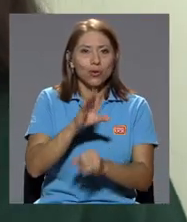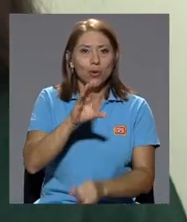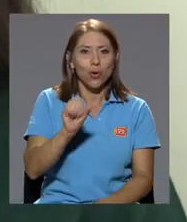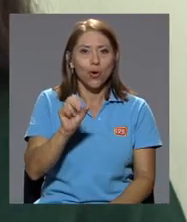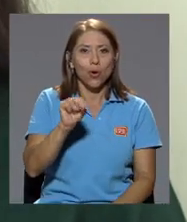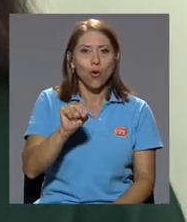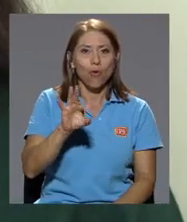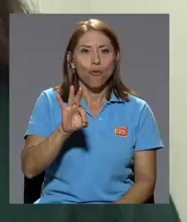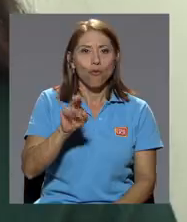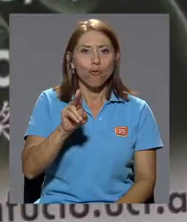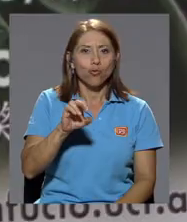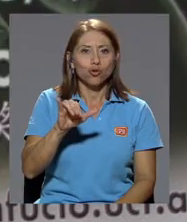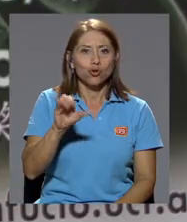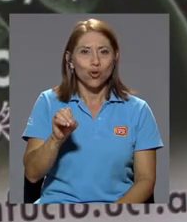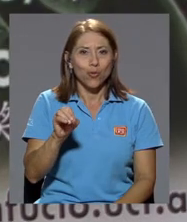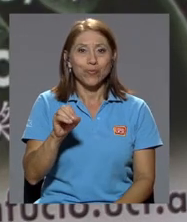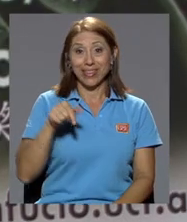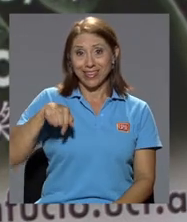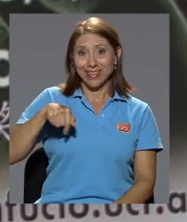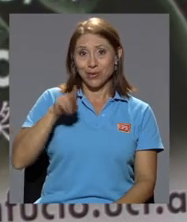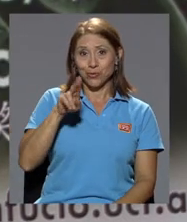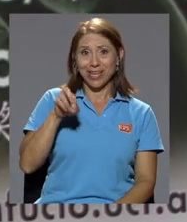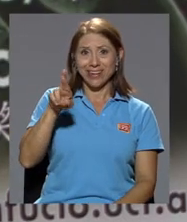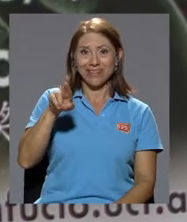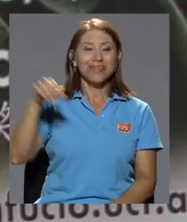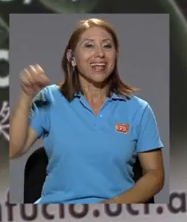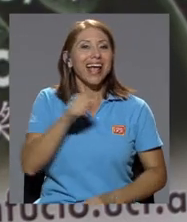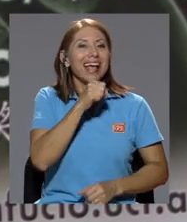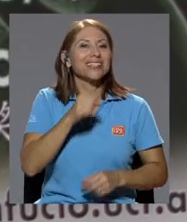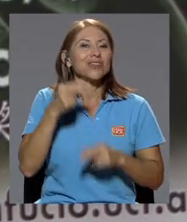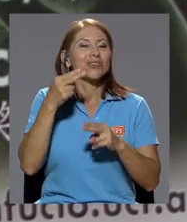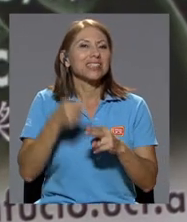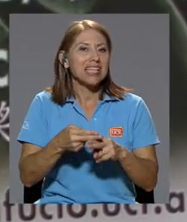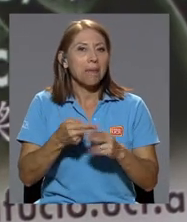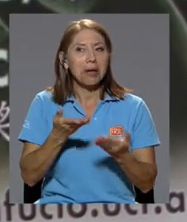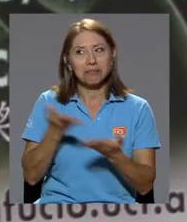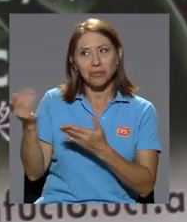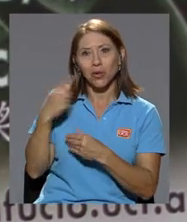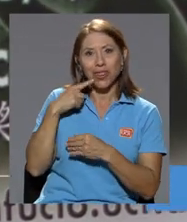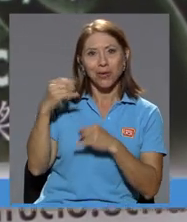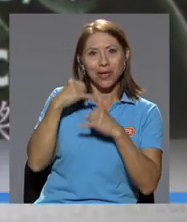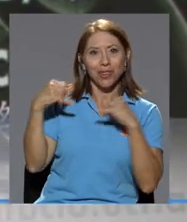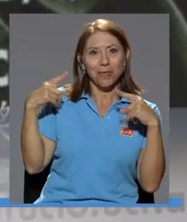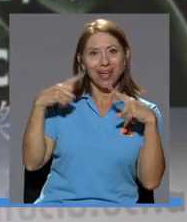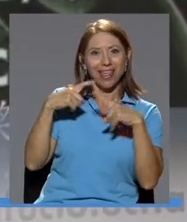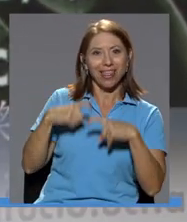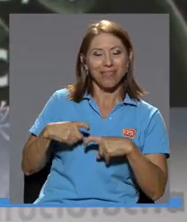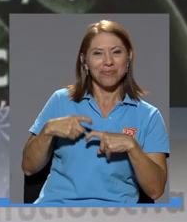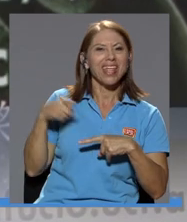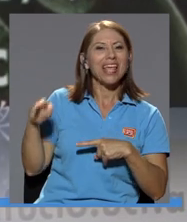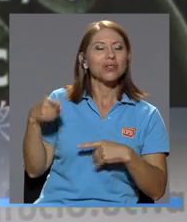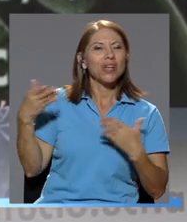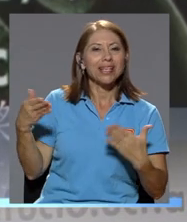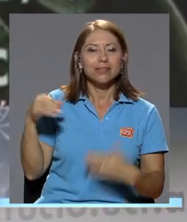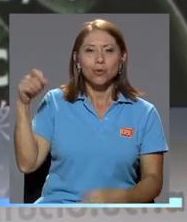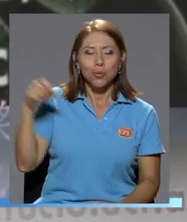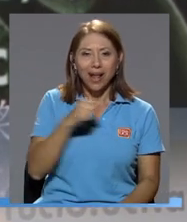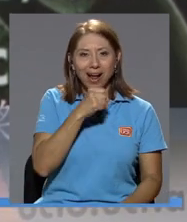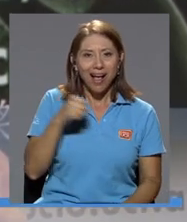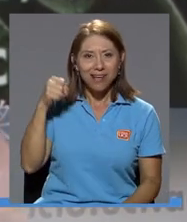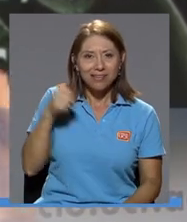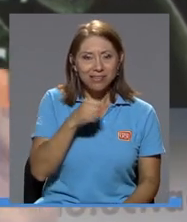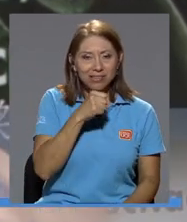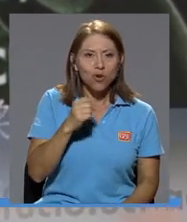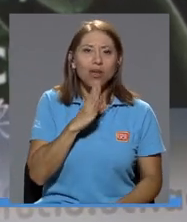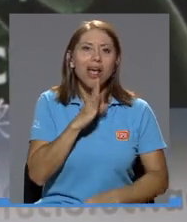de la uc r la canción que cante se llama un sol y chanco es una canción que